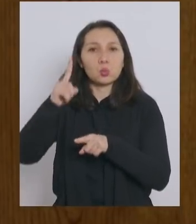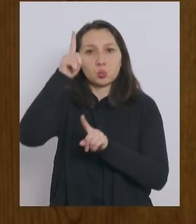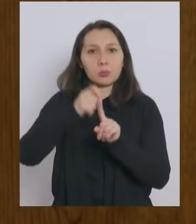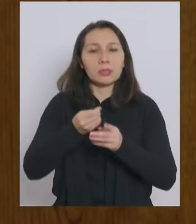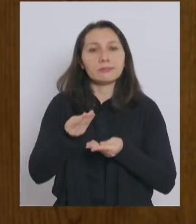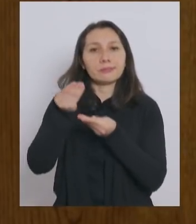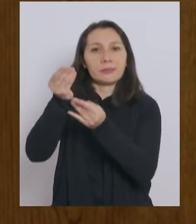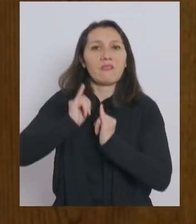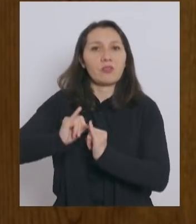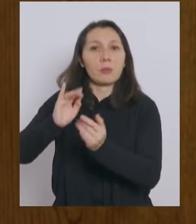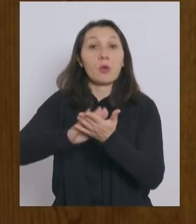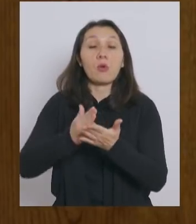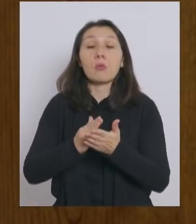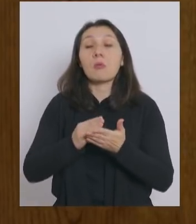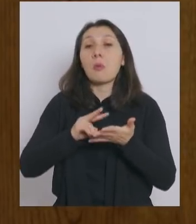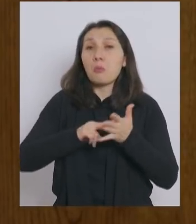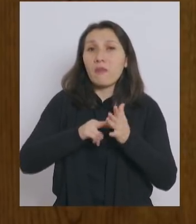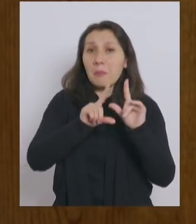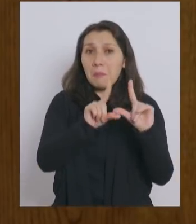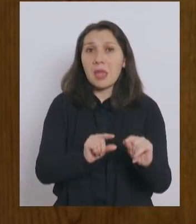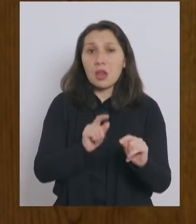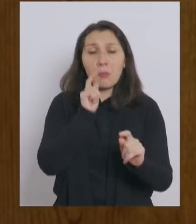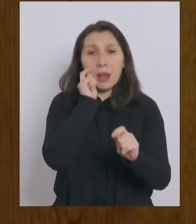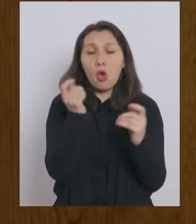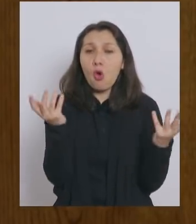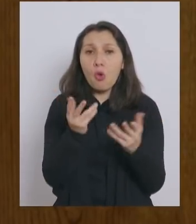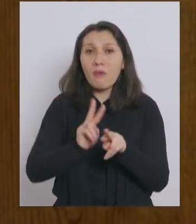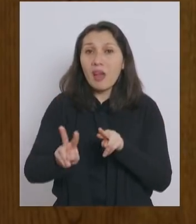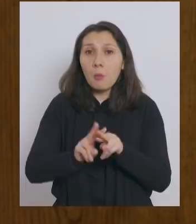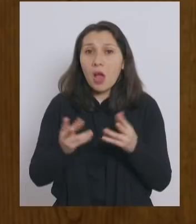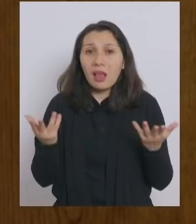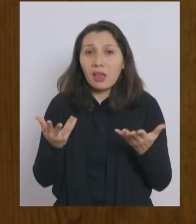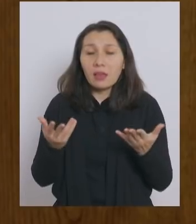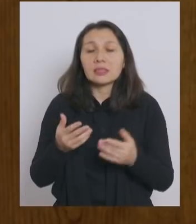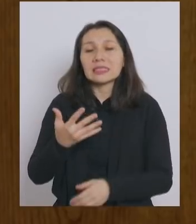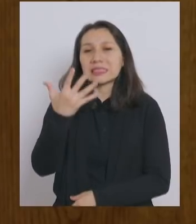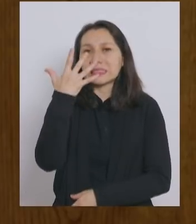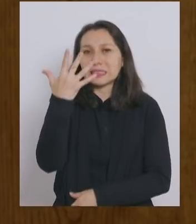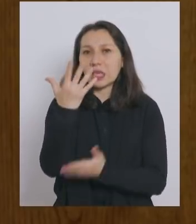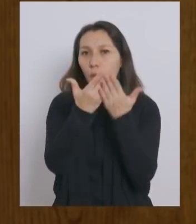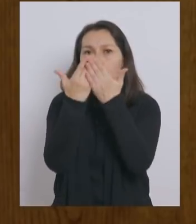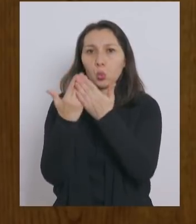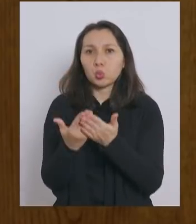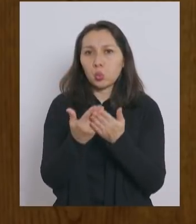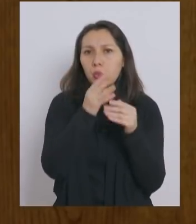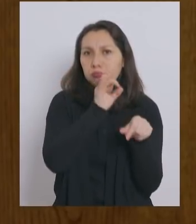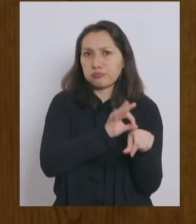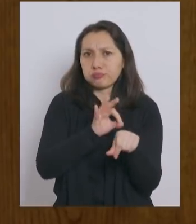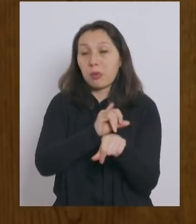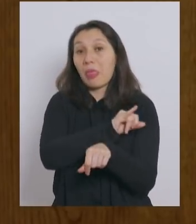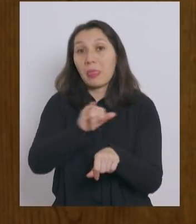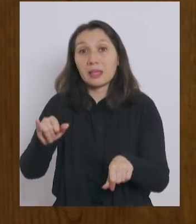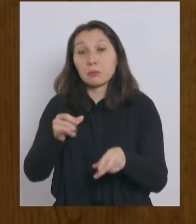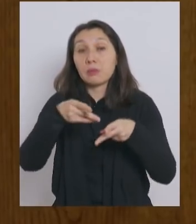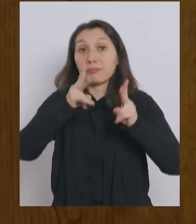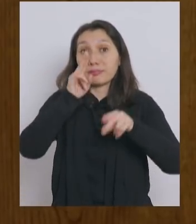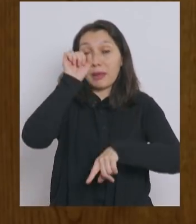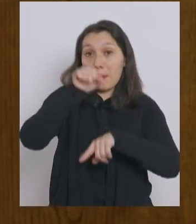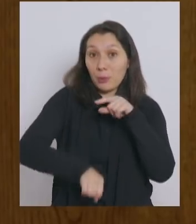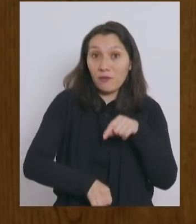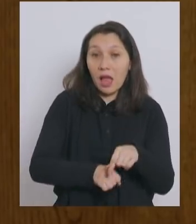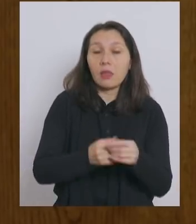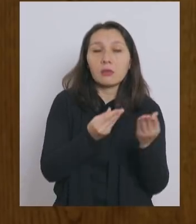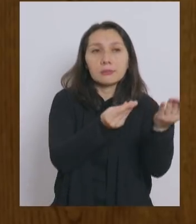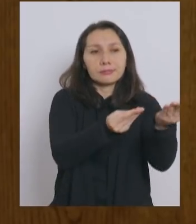Y dentro de las medidas de minimización de riesgo se presentaron 5 estudios clínicos posteriores a la autorización,